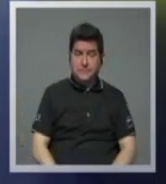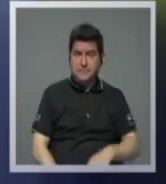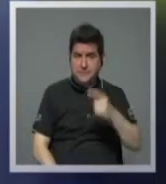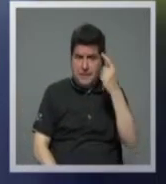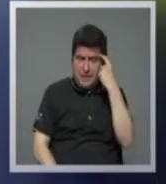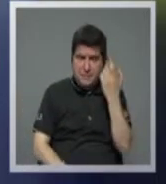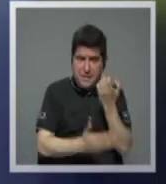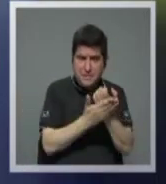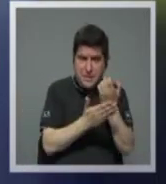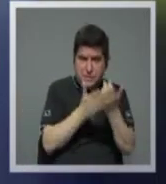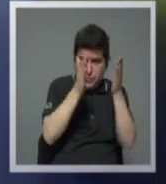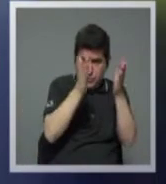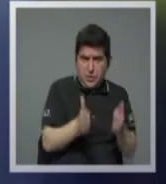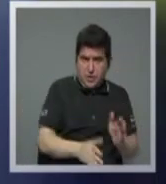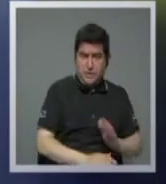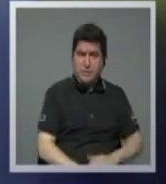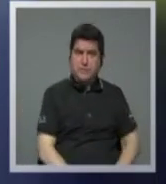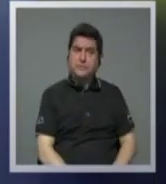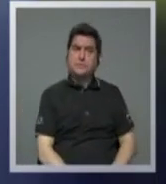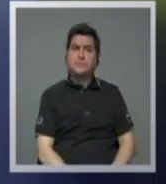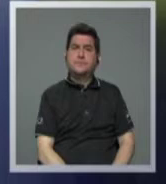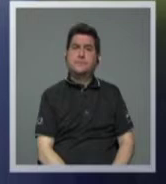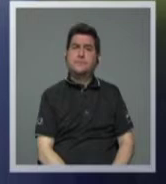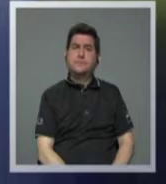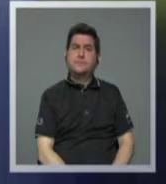de economista. Y además,